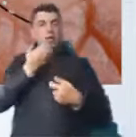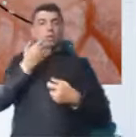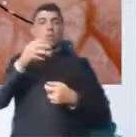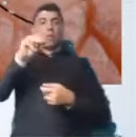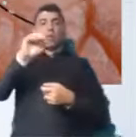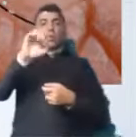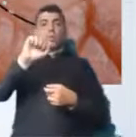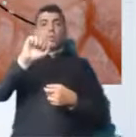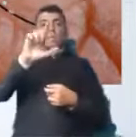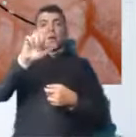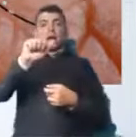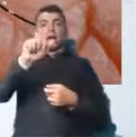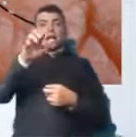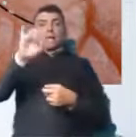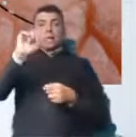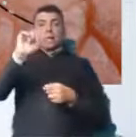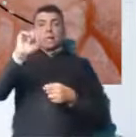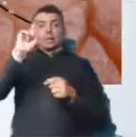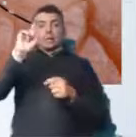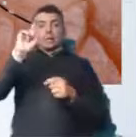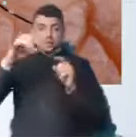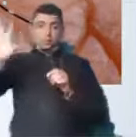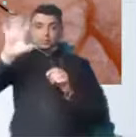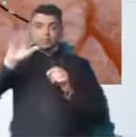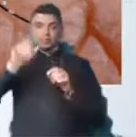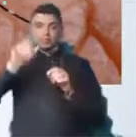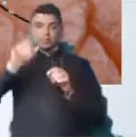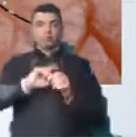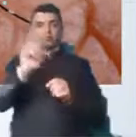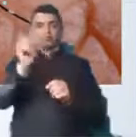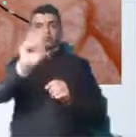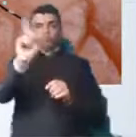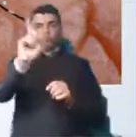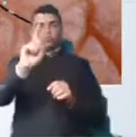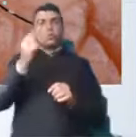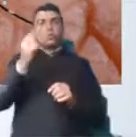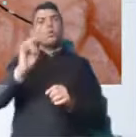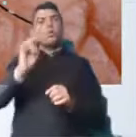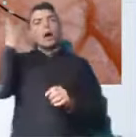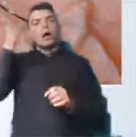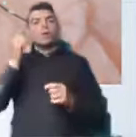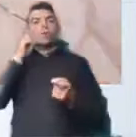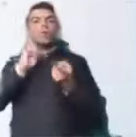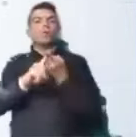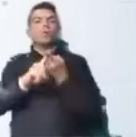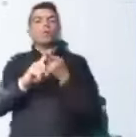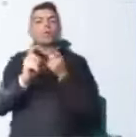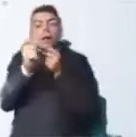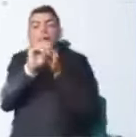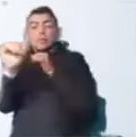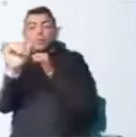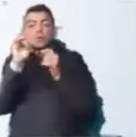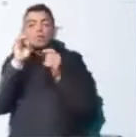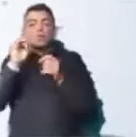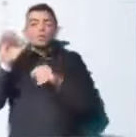es transmitida por un vector similar que es el zancudo, pero en este caso es un parásito. El dengue sí es un virus.